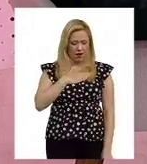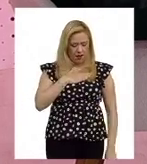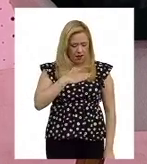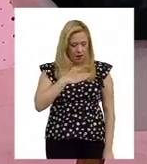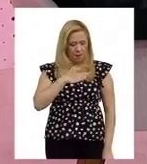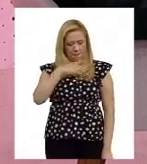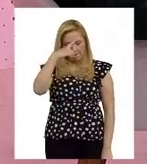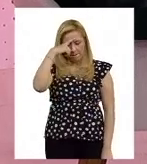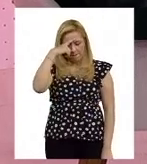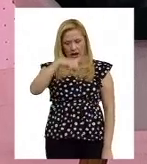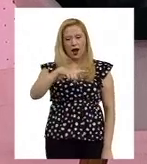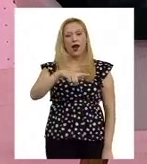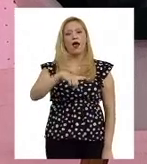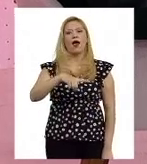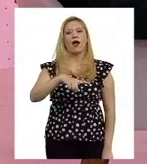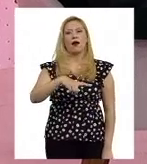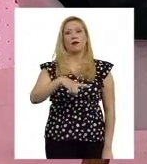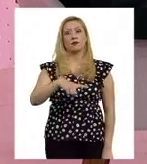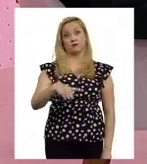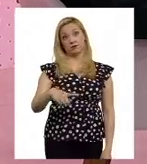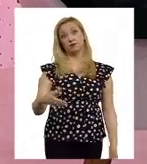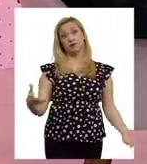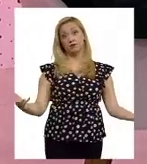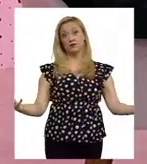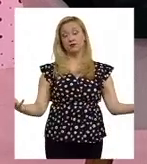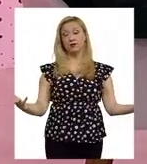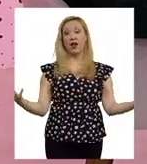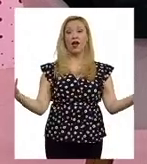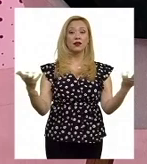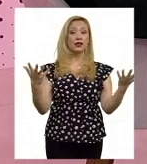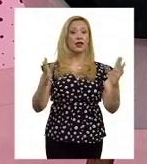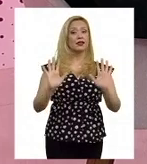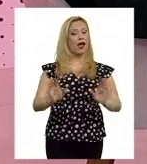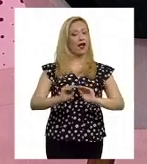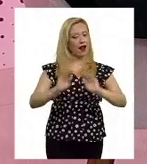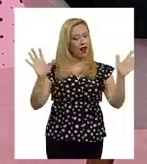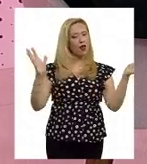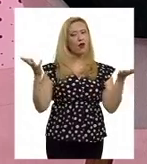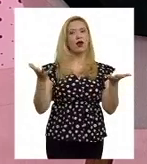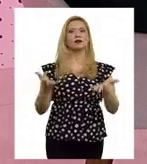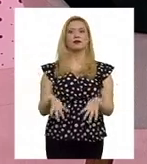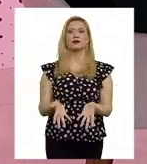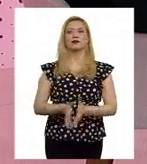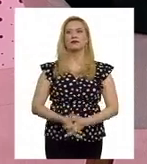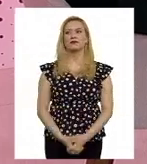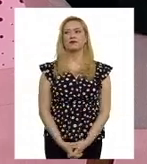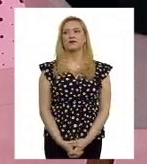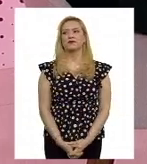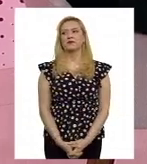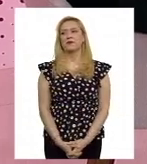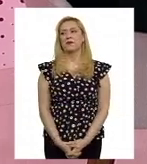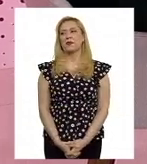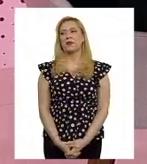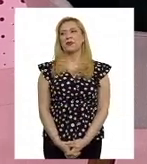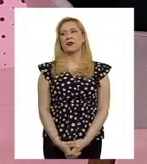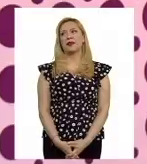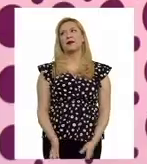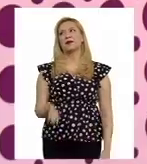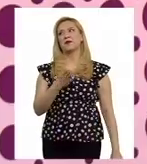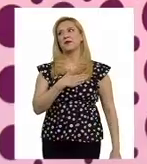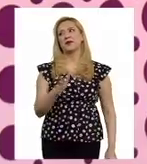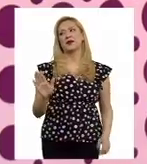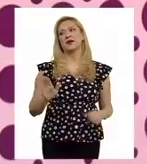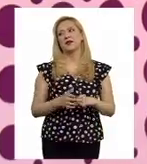para dimensionar y para tener alguna acción clara y directa para este tema. Bueno,